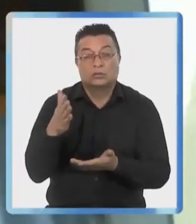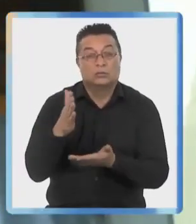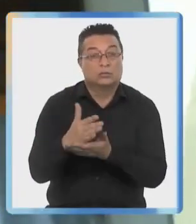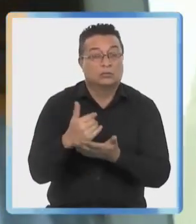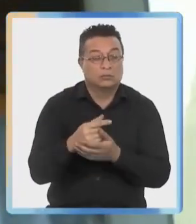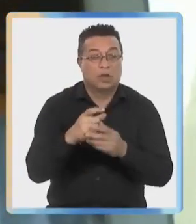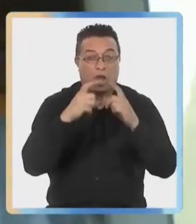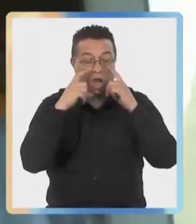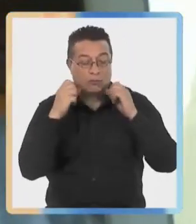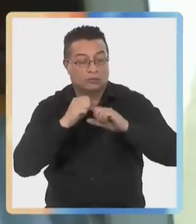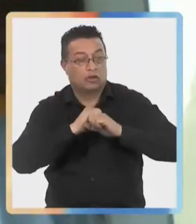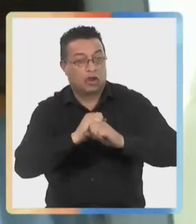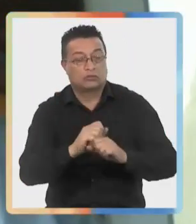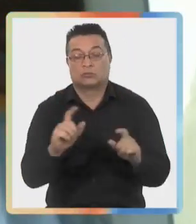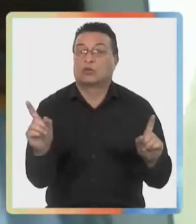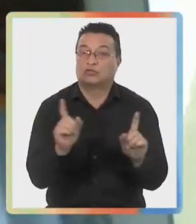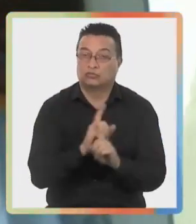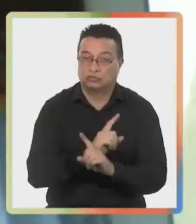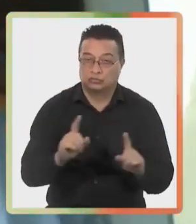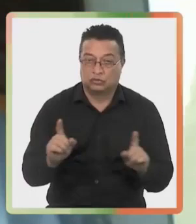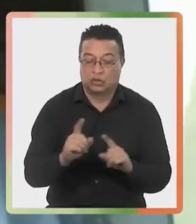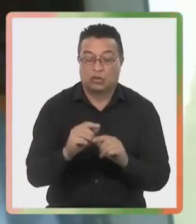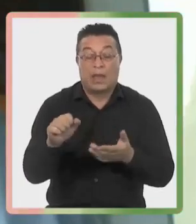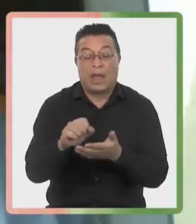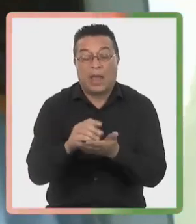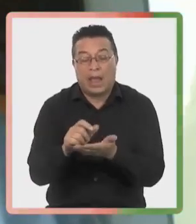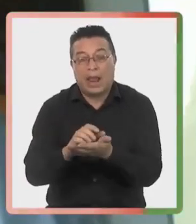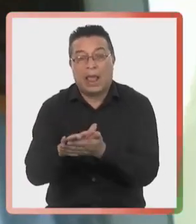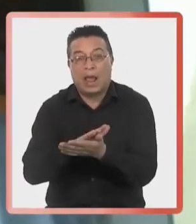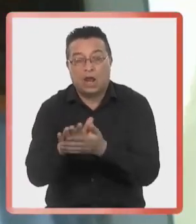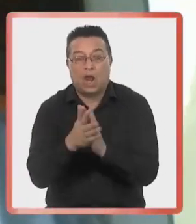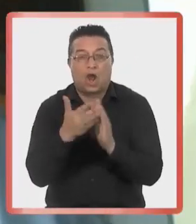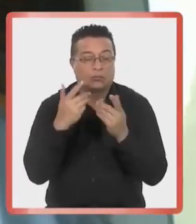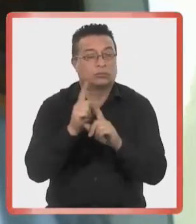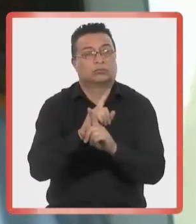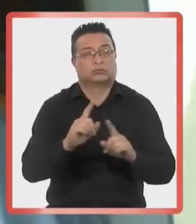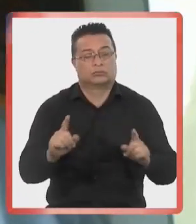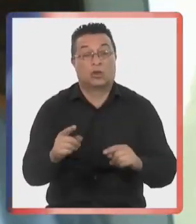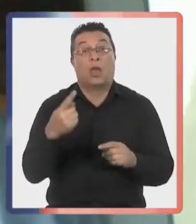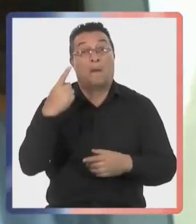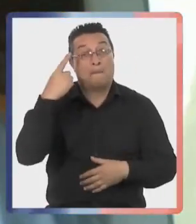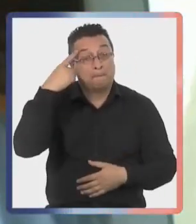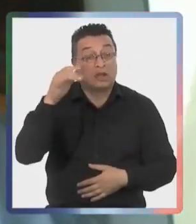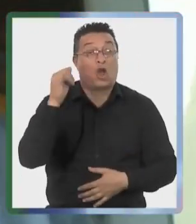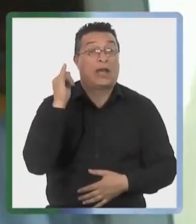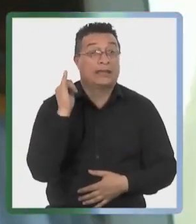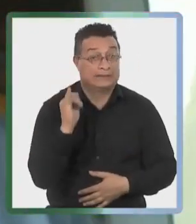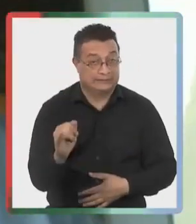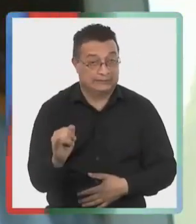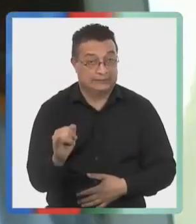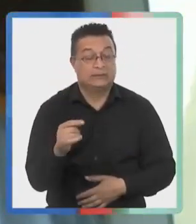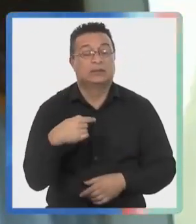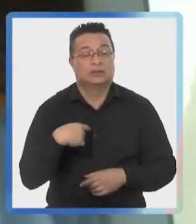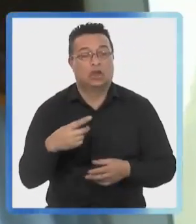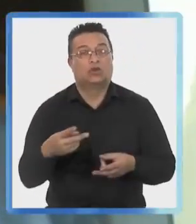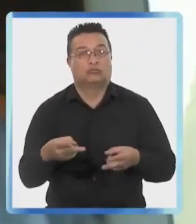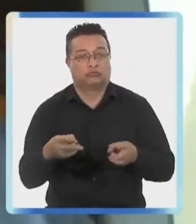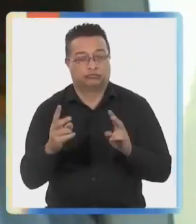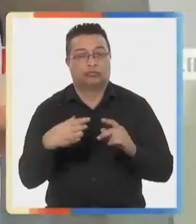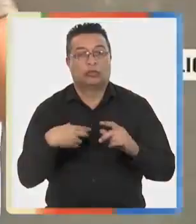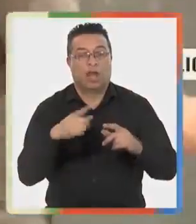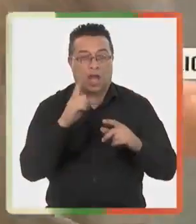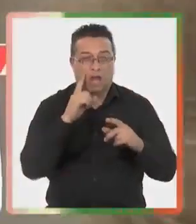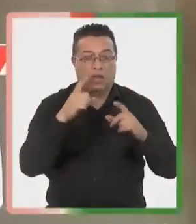medidas anti-COVID, digamos, como alcohol gel, etcétera, pero sí vamos a disponer